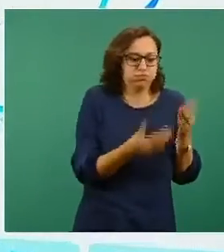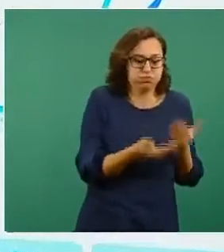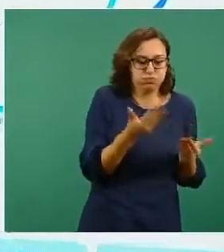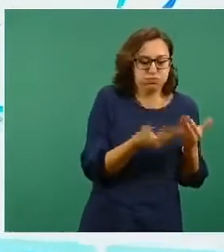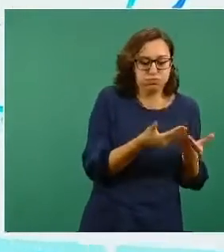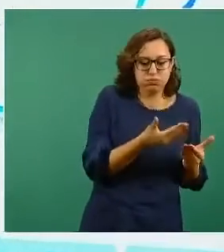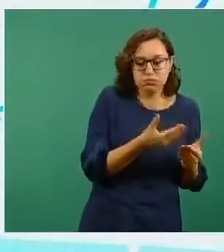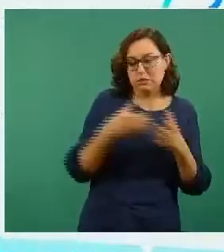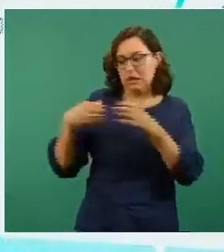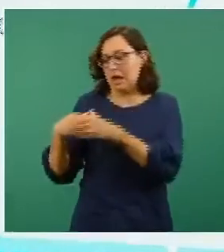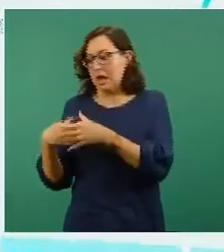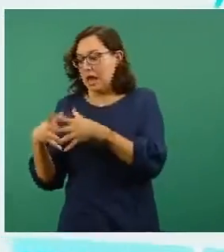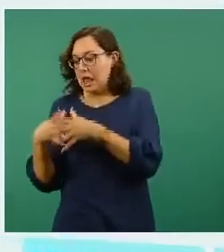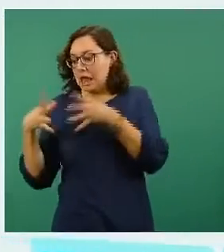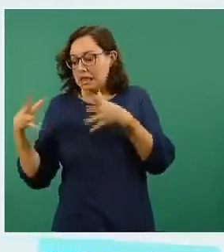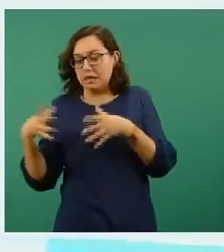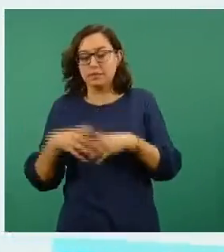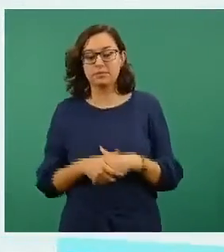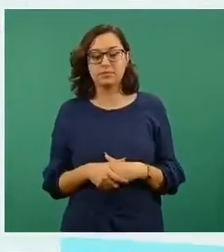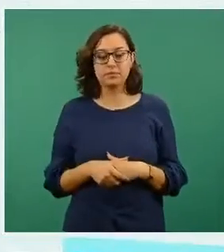uno pensaría, ¿vale?